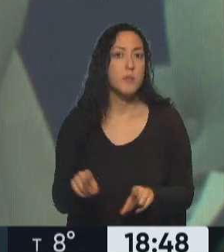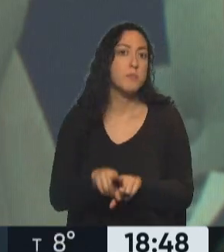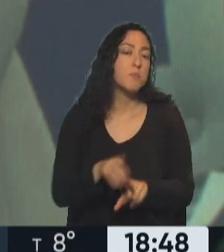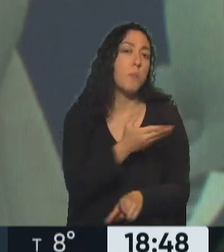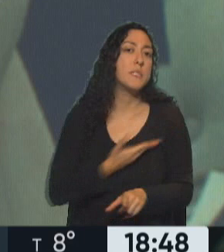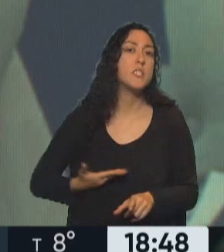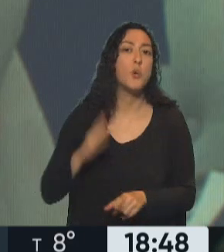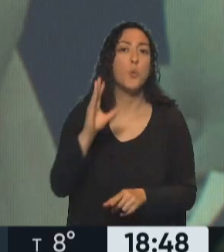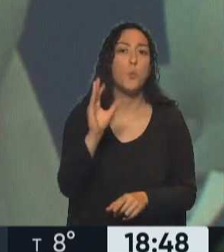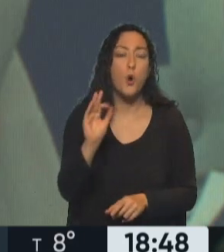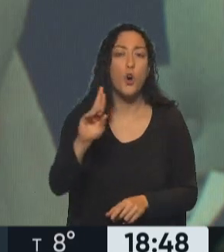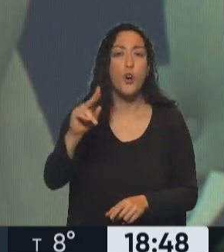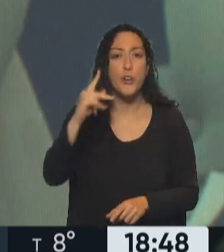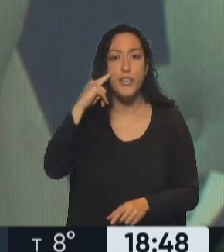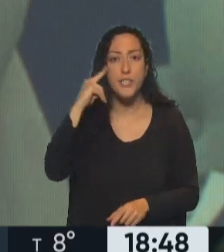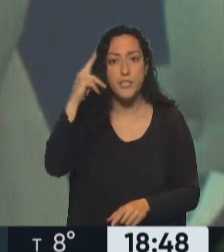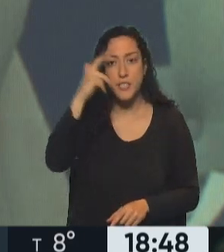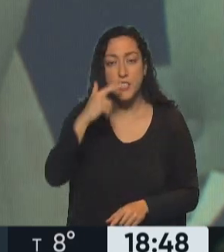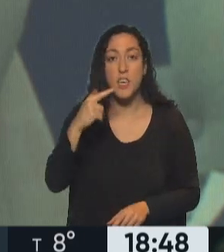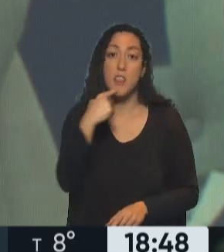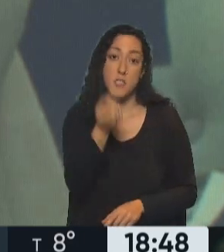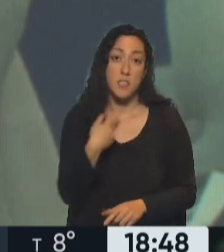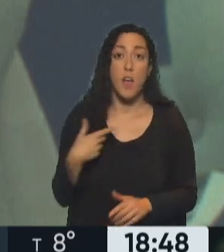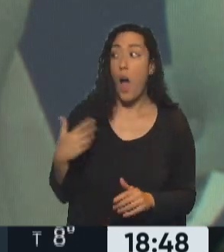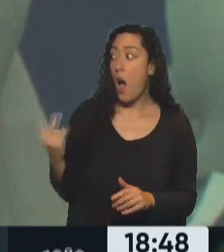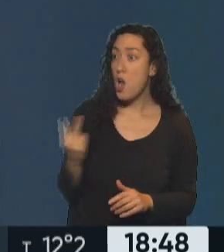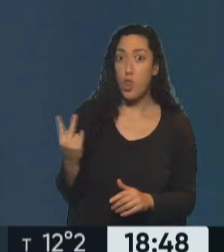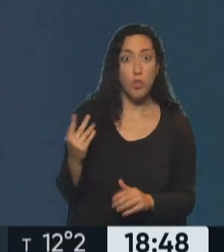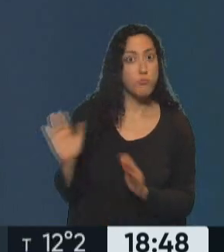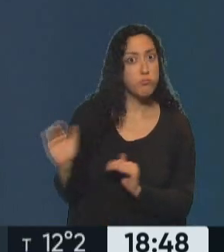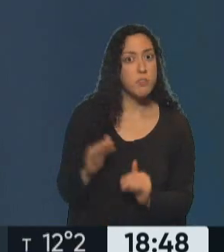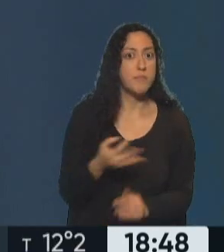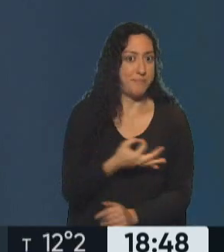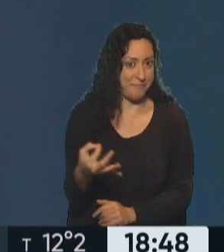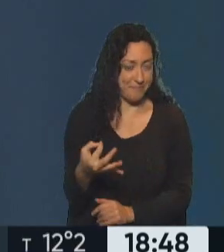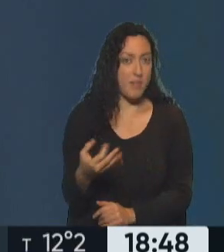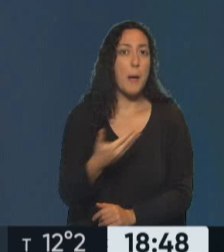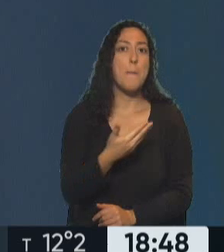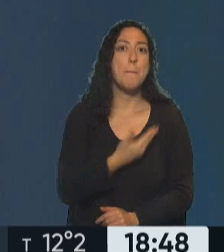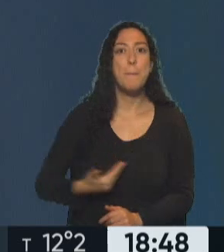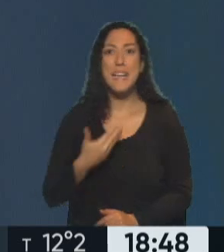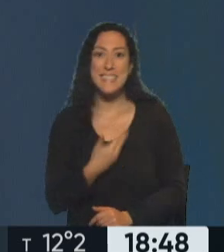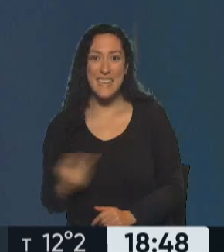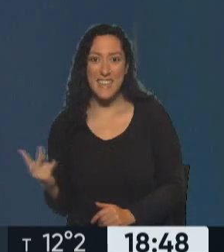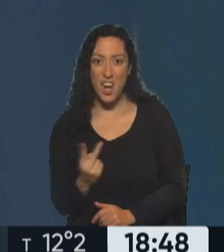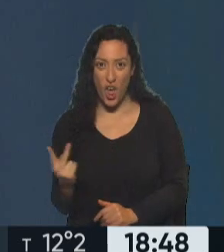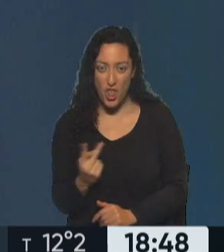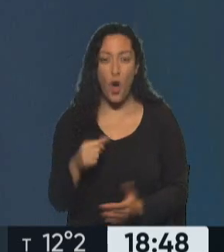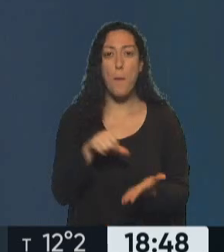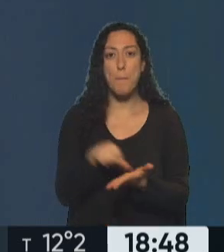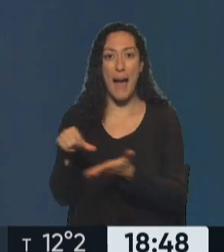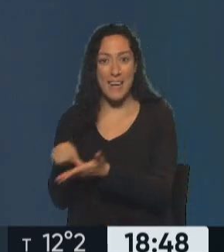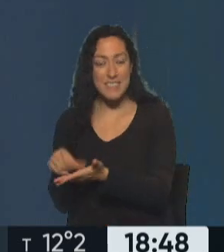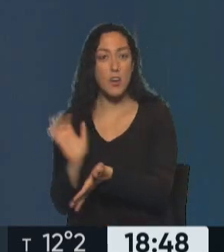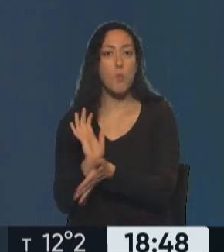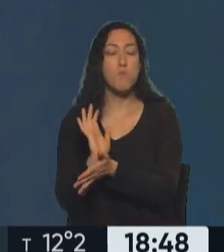presidente Boric. Comparten aspectos en común, Leticia. Sí, totalmente. De hecho, claro, dos presidentes, dos países que también se tornan a ponerse en el